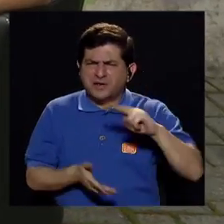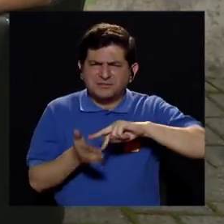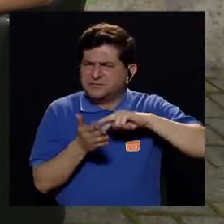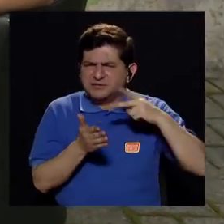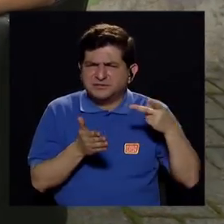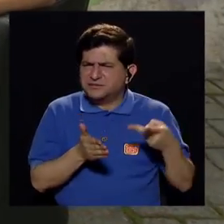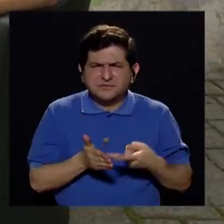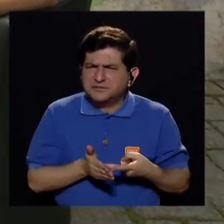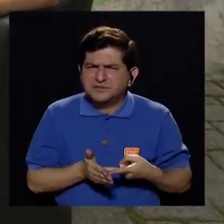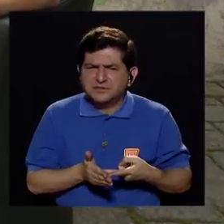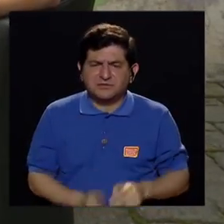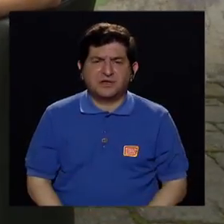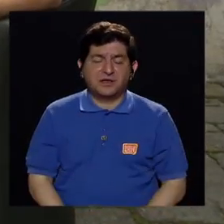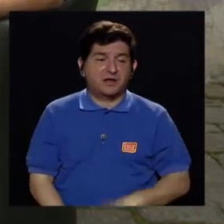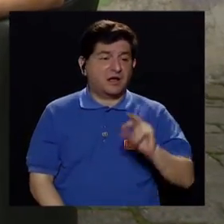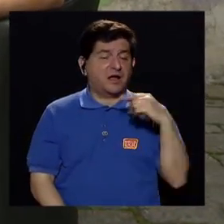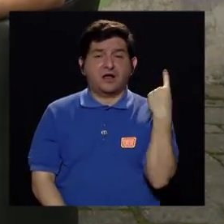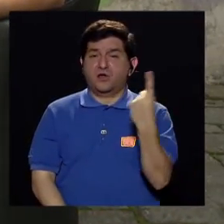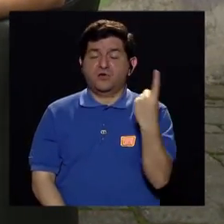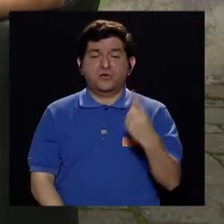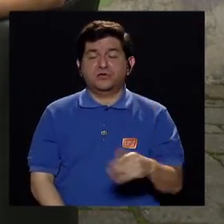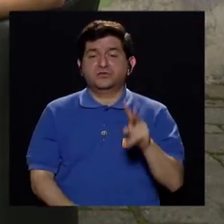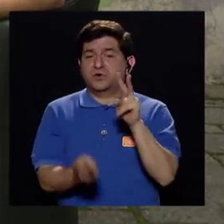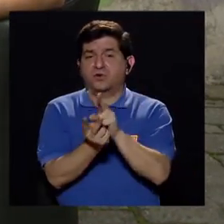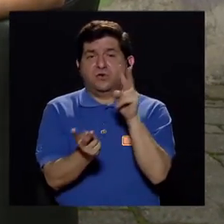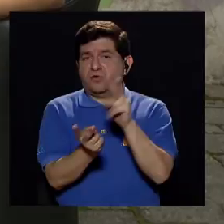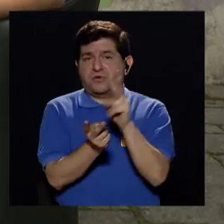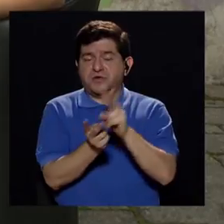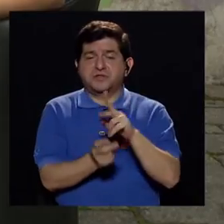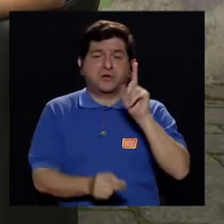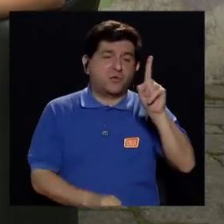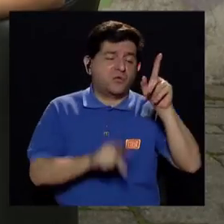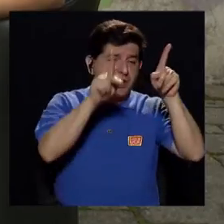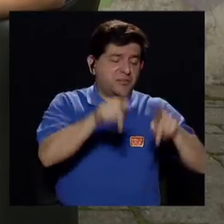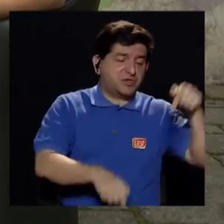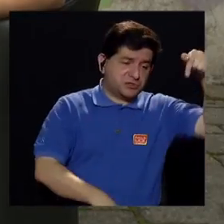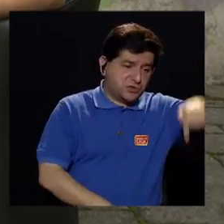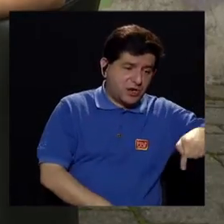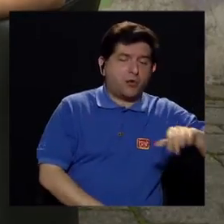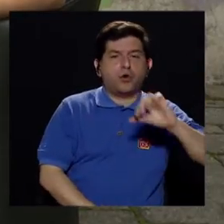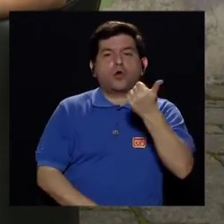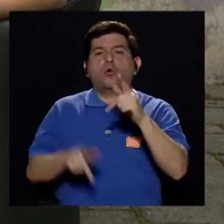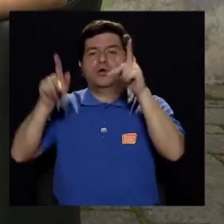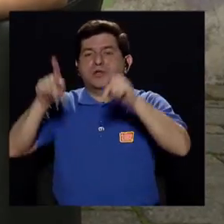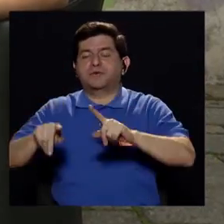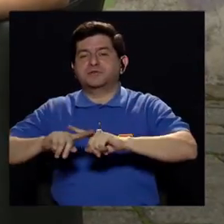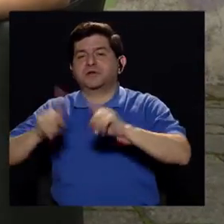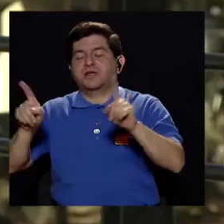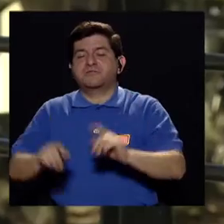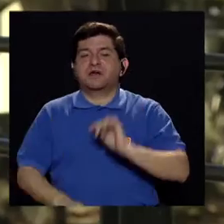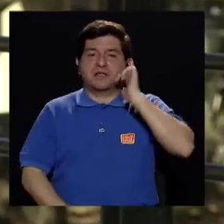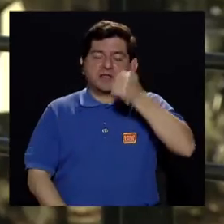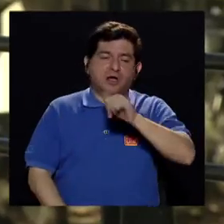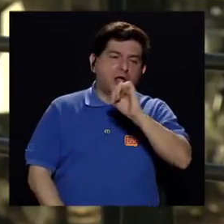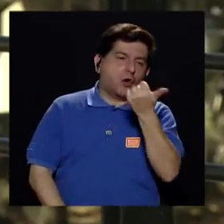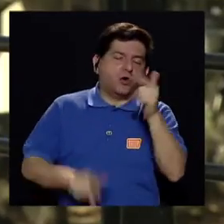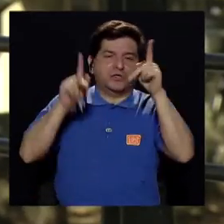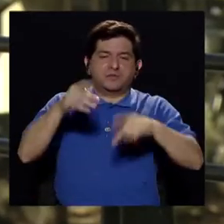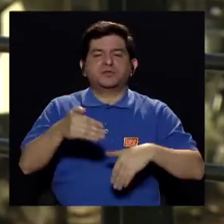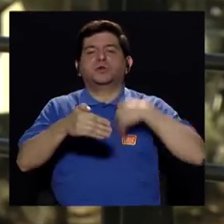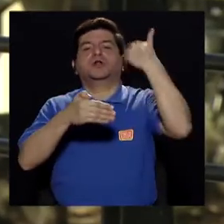hablo de ir a tener relaciones hoy con una persona, mañana con otra persona y pasado mañana con otra persona, sino también